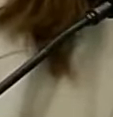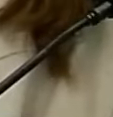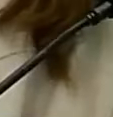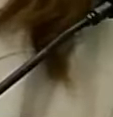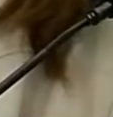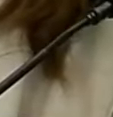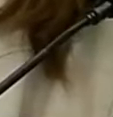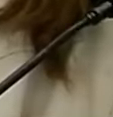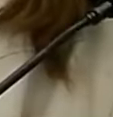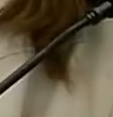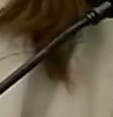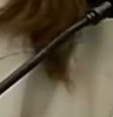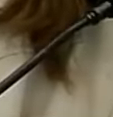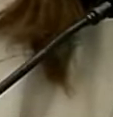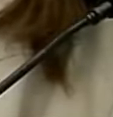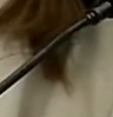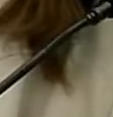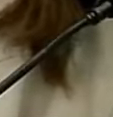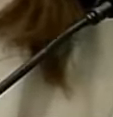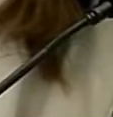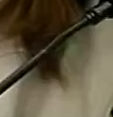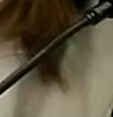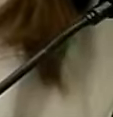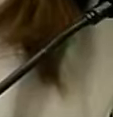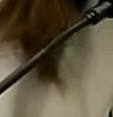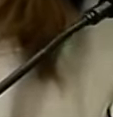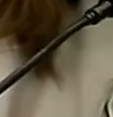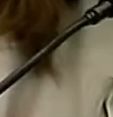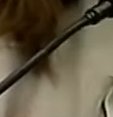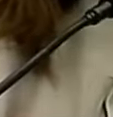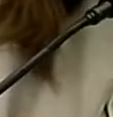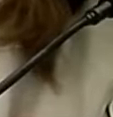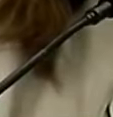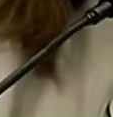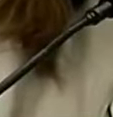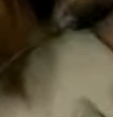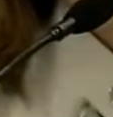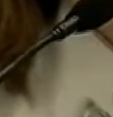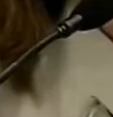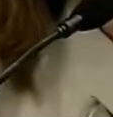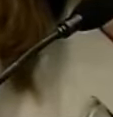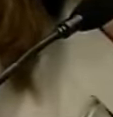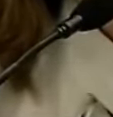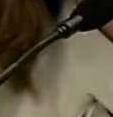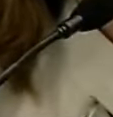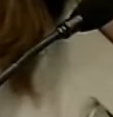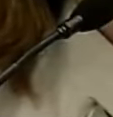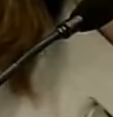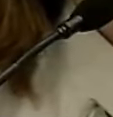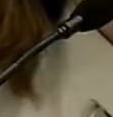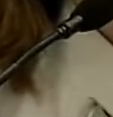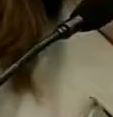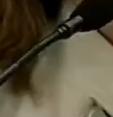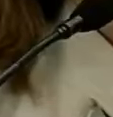cárceles. Se recibieron habeas corpus diarios, permanentes, sistemáticos y hechos de una manera en la